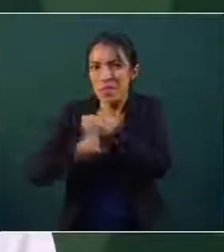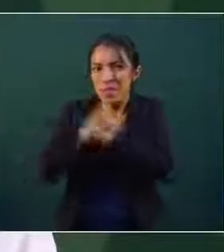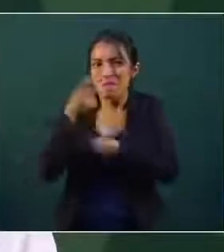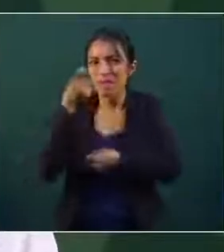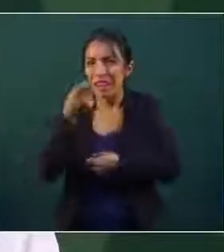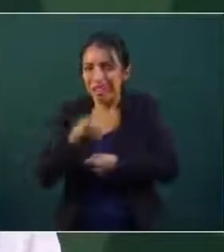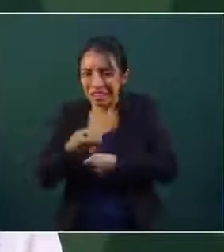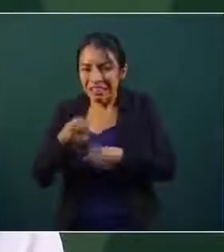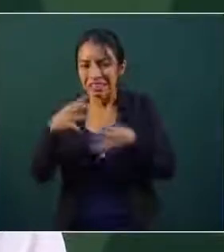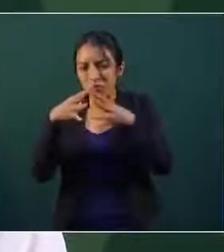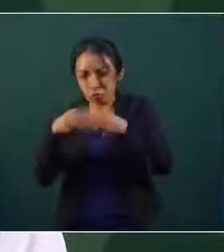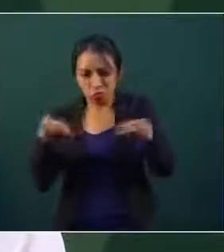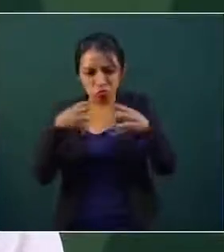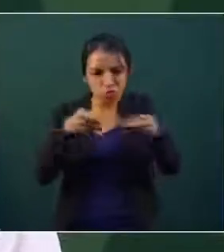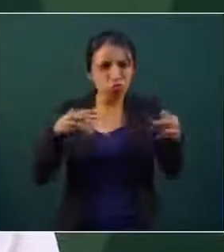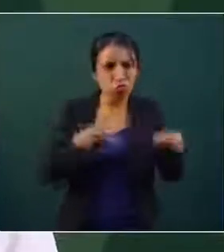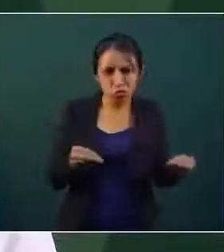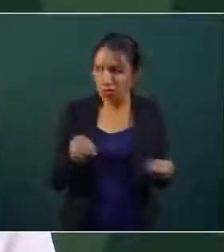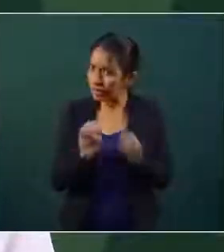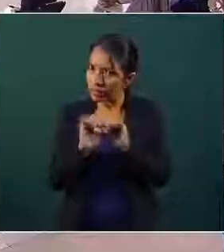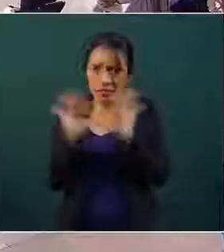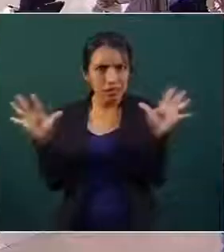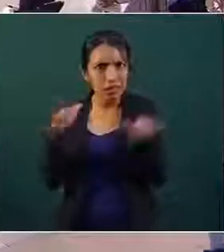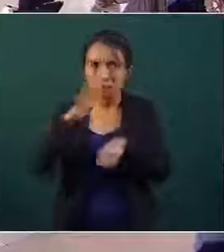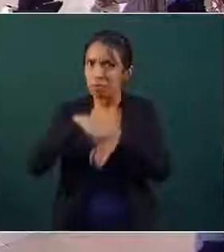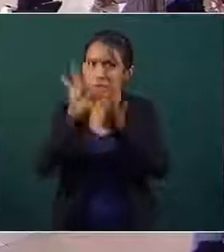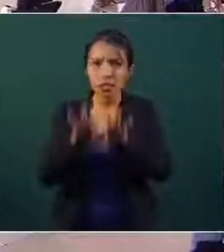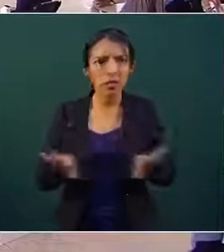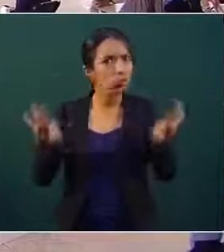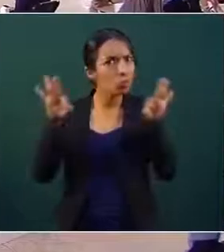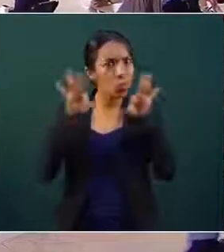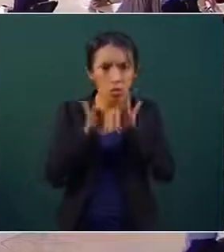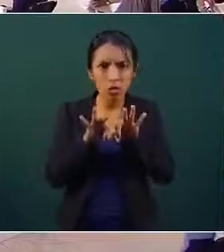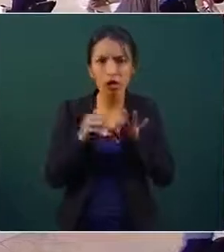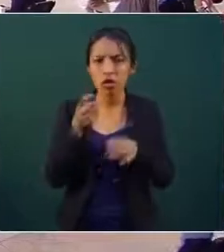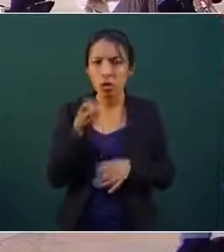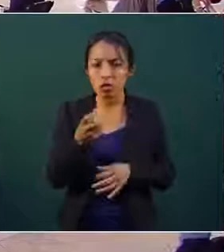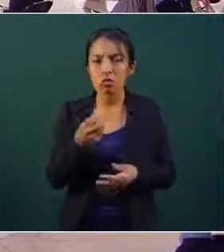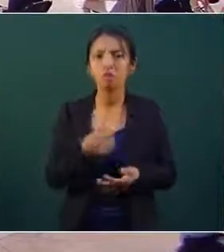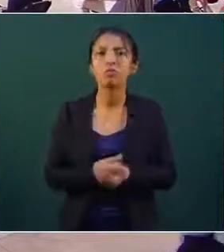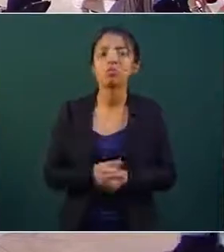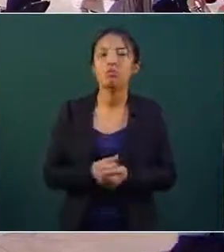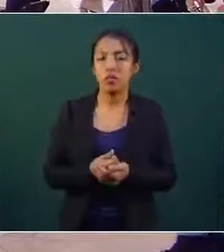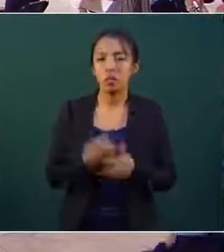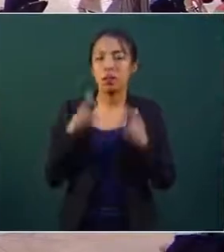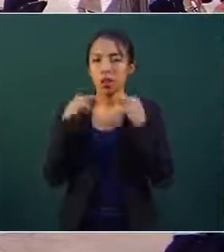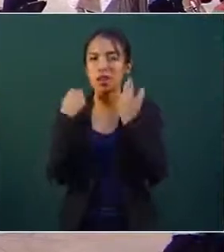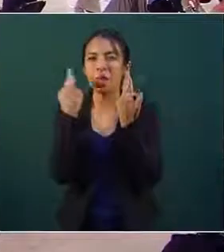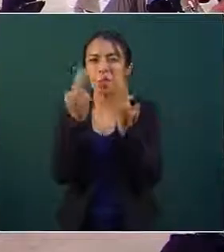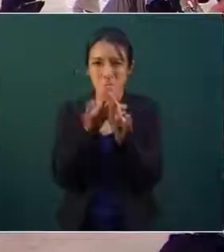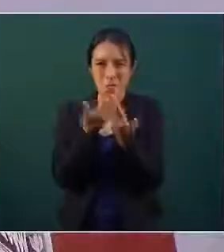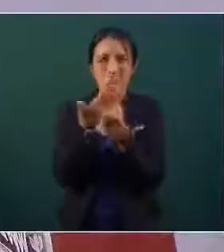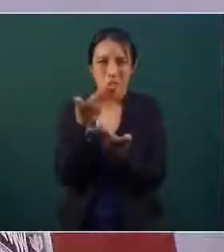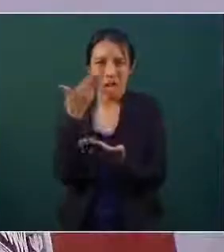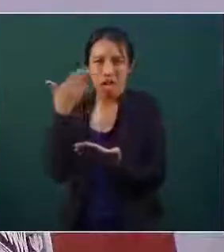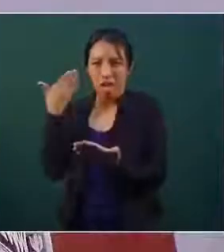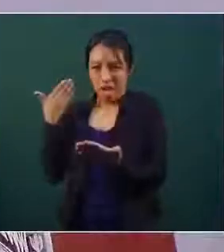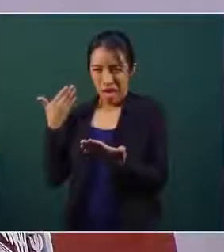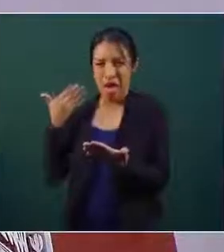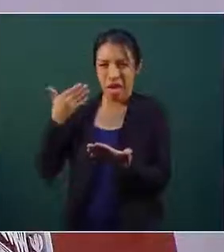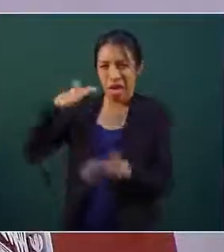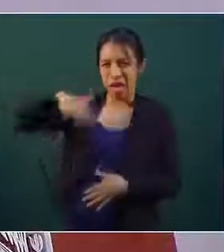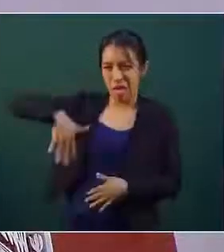descomposición social. Decirle que de las reuniones que hemos tenido continuamente con el